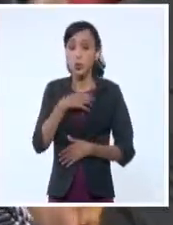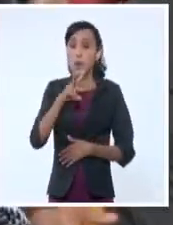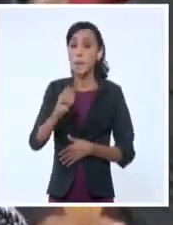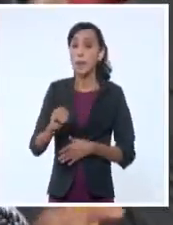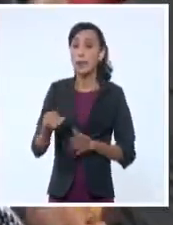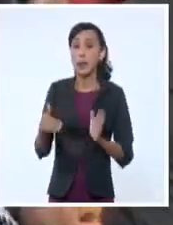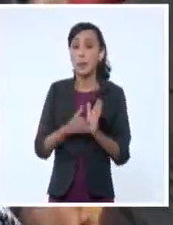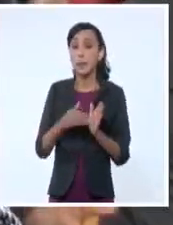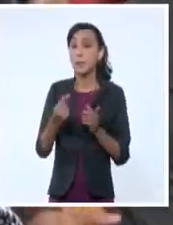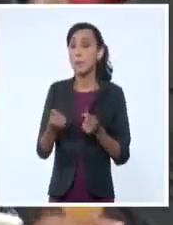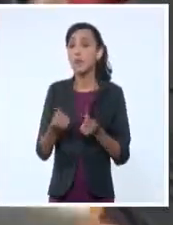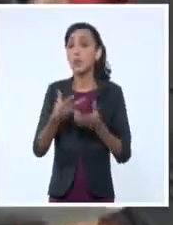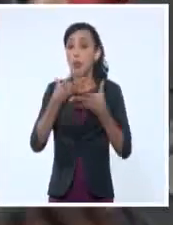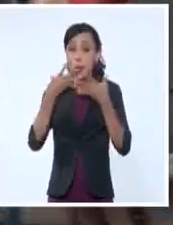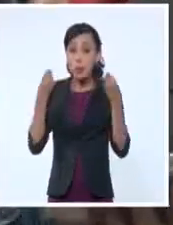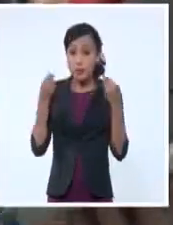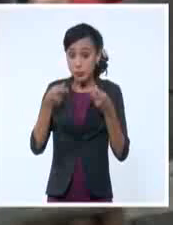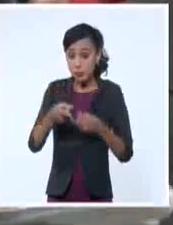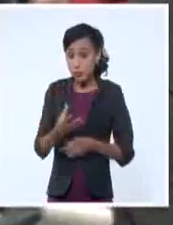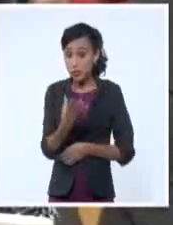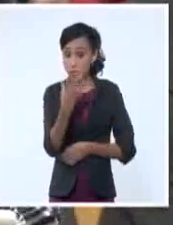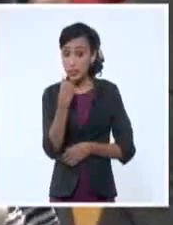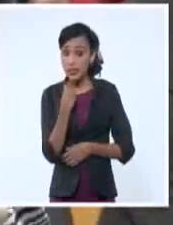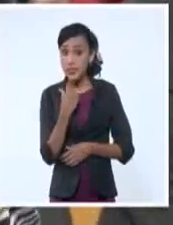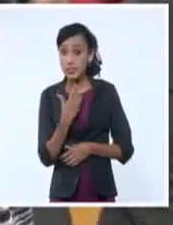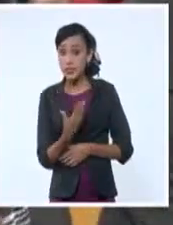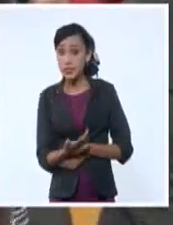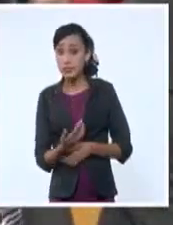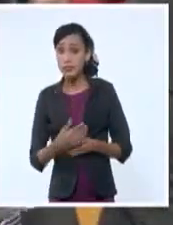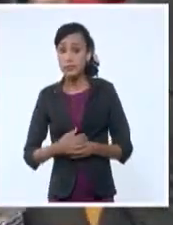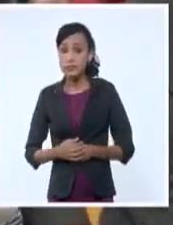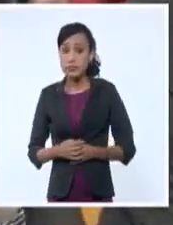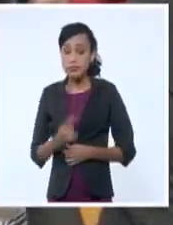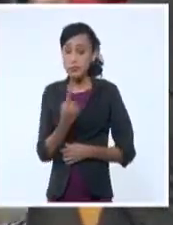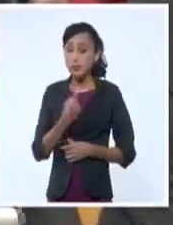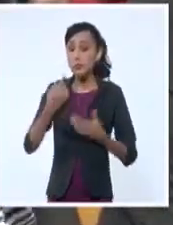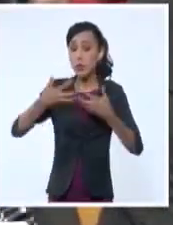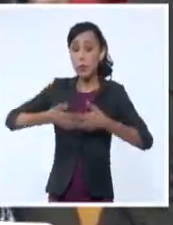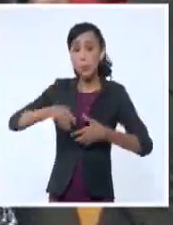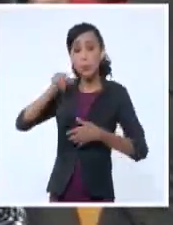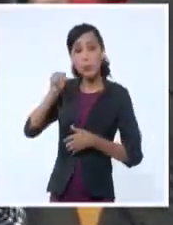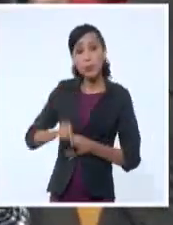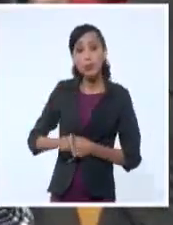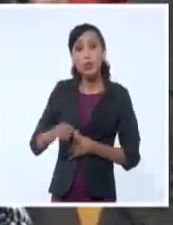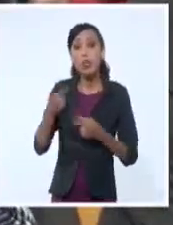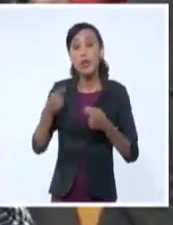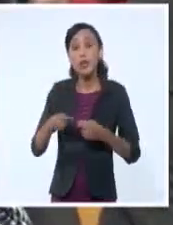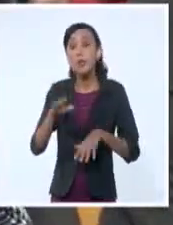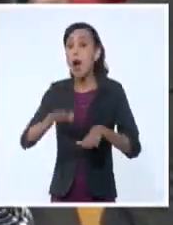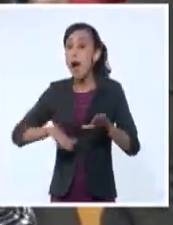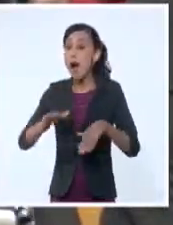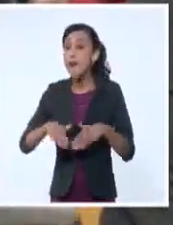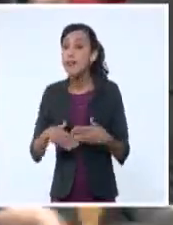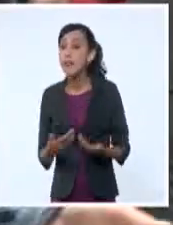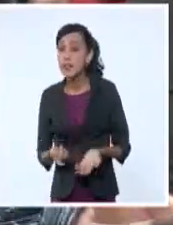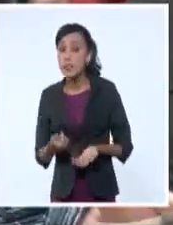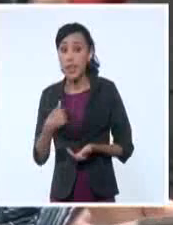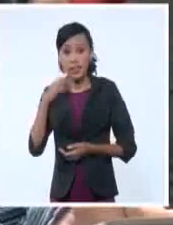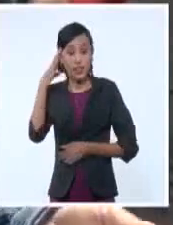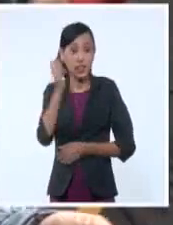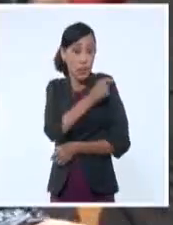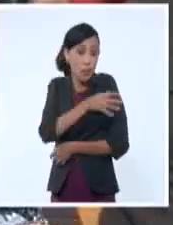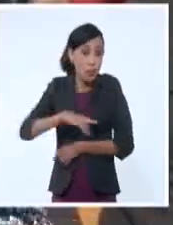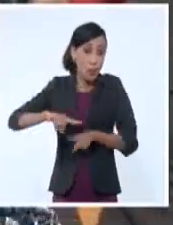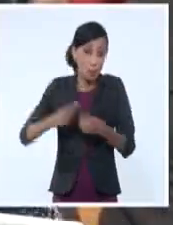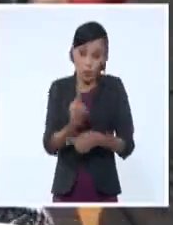pérdida. Pero, como usted dice, quizás nosotros los productores tenemos que a veces ponernos en el lugar de nuestro pueblo, que somos parte